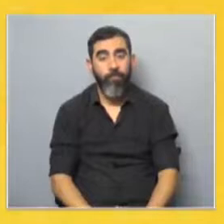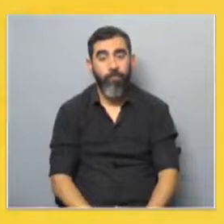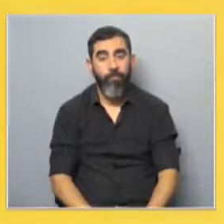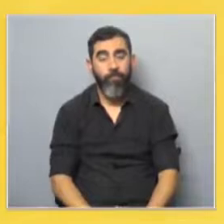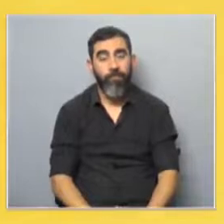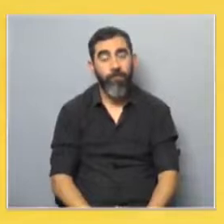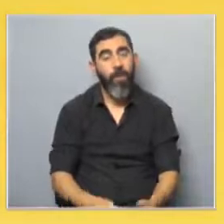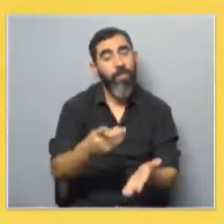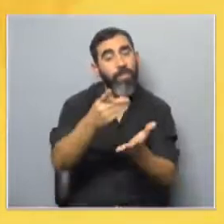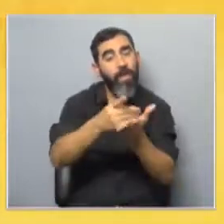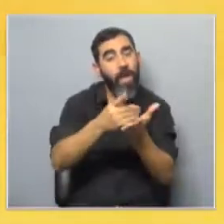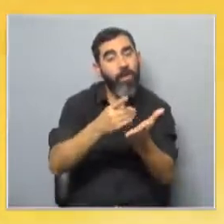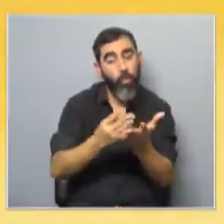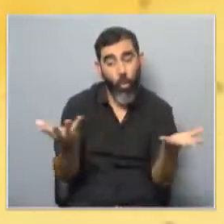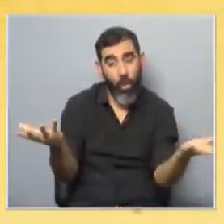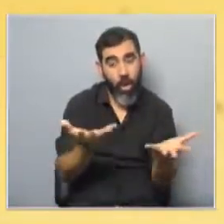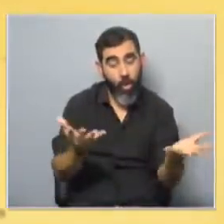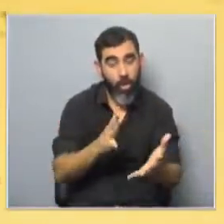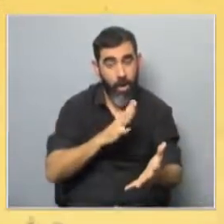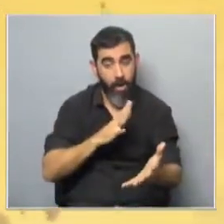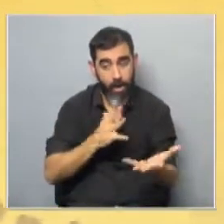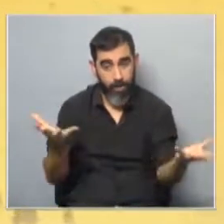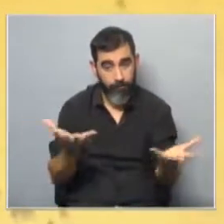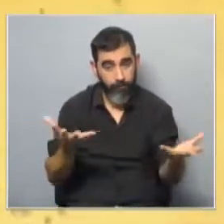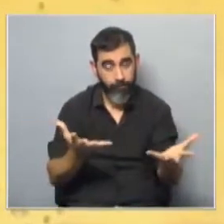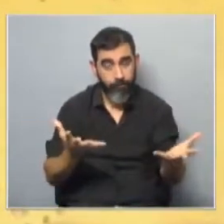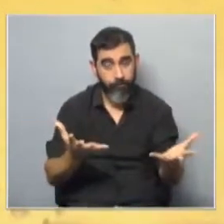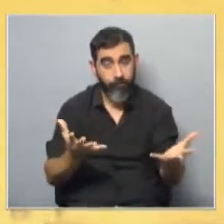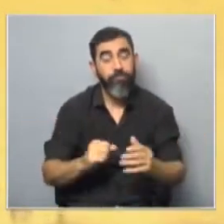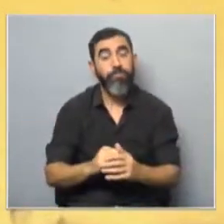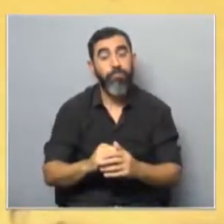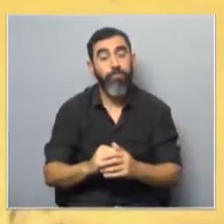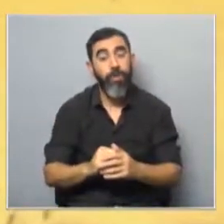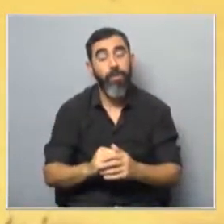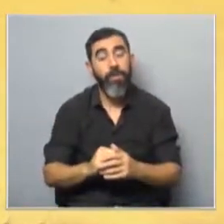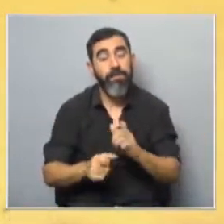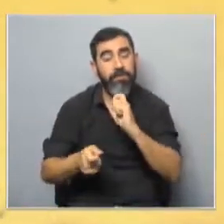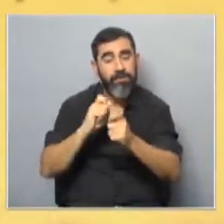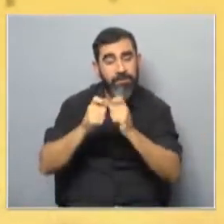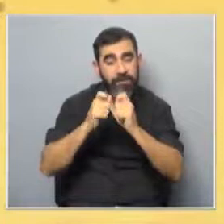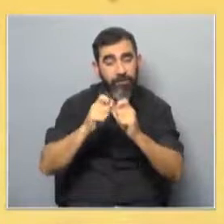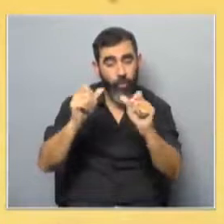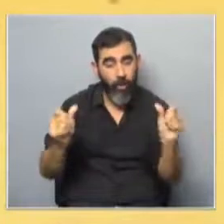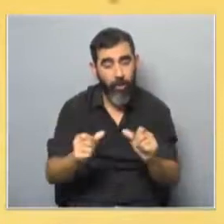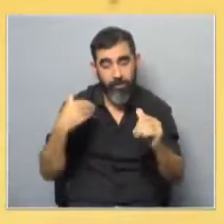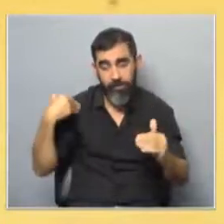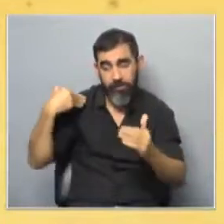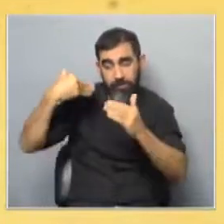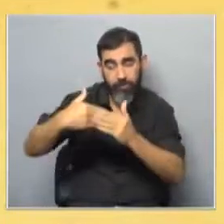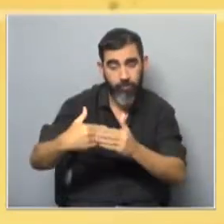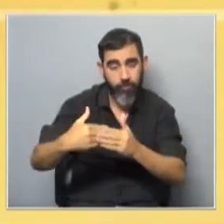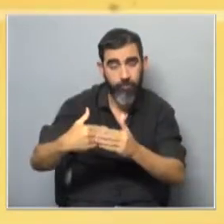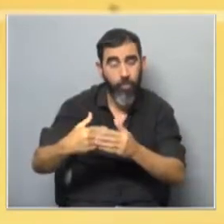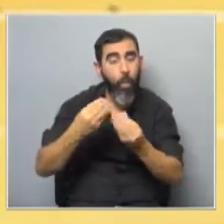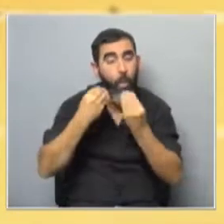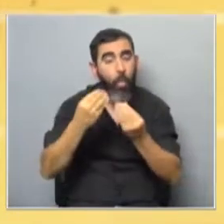Los datos hasta en la actualidad que tenemos hoy en día, tanto de Ciencia Ciudadana como de los censos que hemos hecho a lo largo del tiempo, nos indican cómo